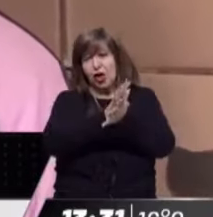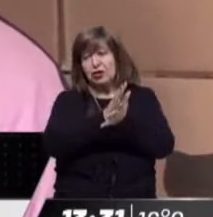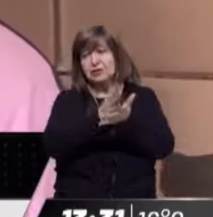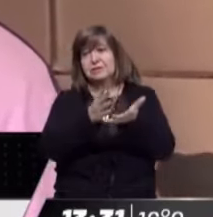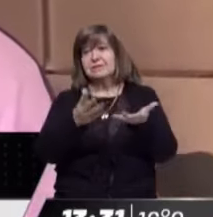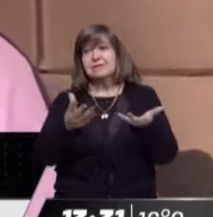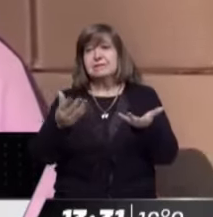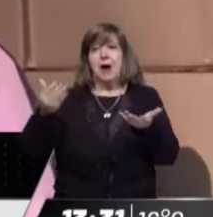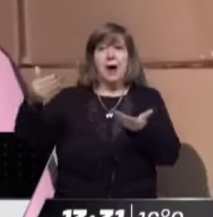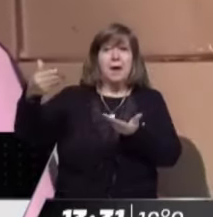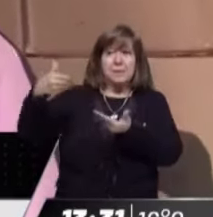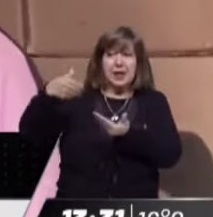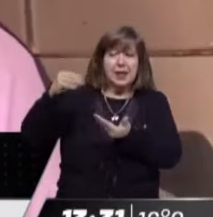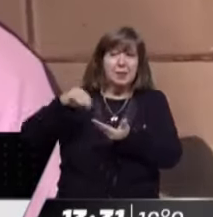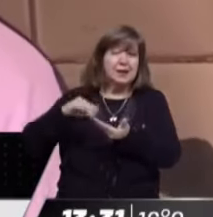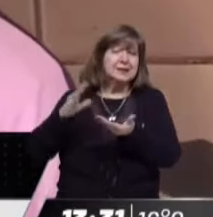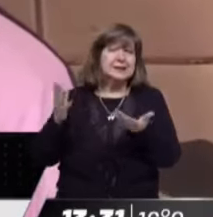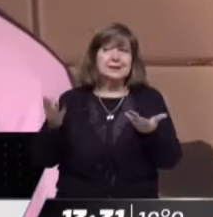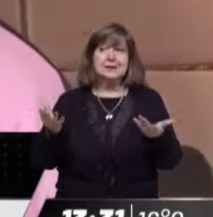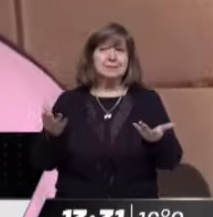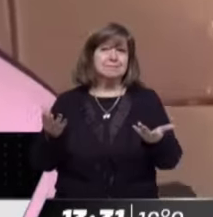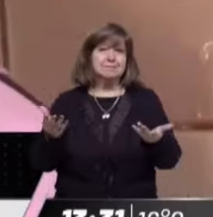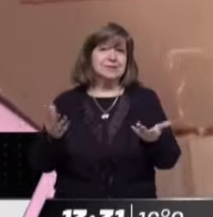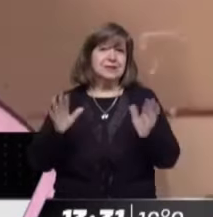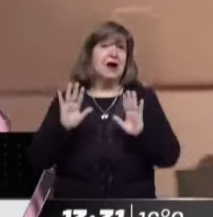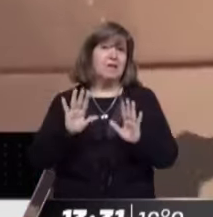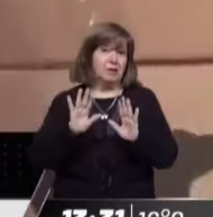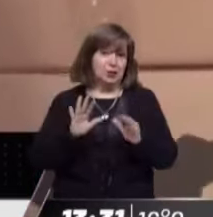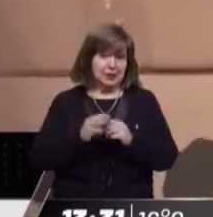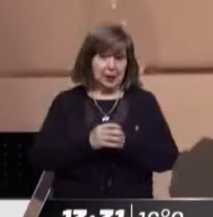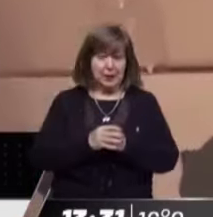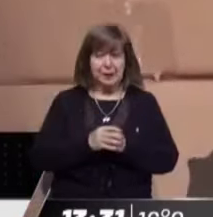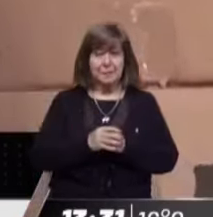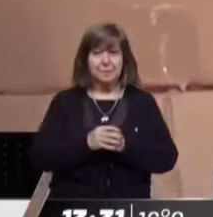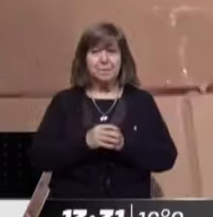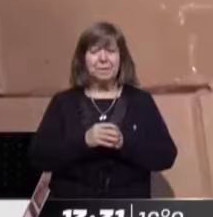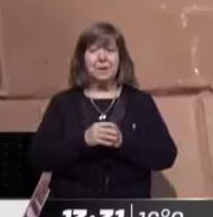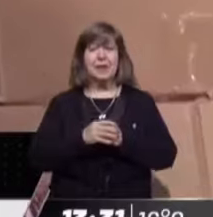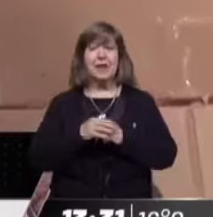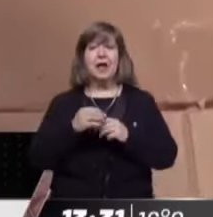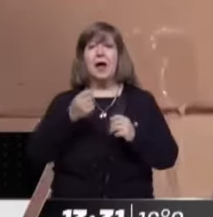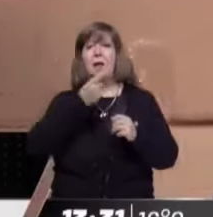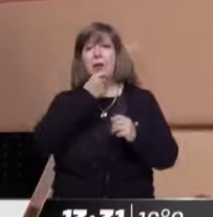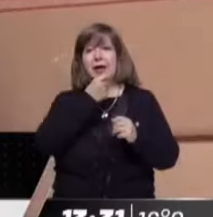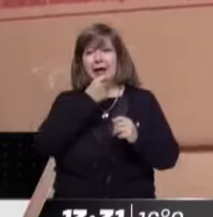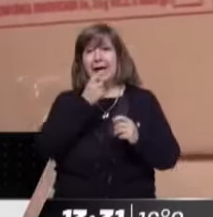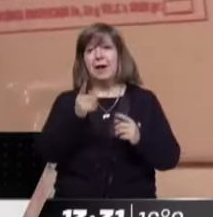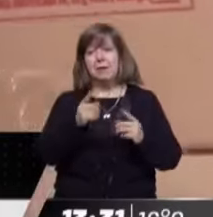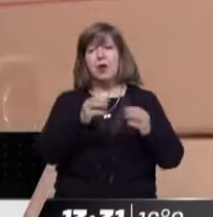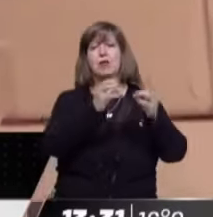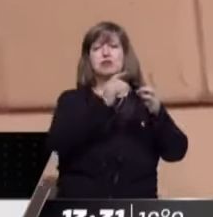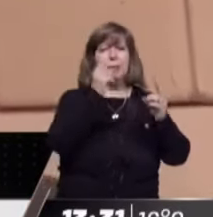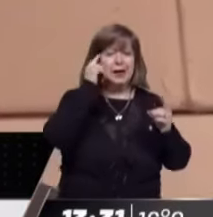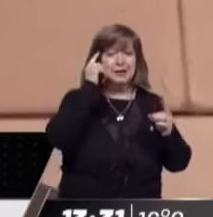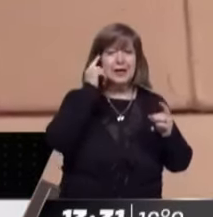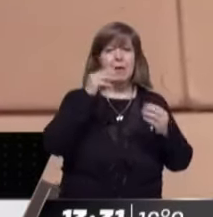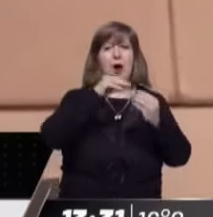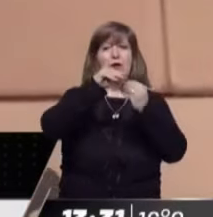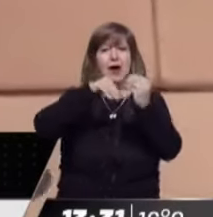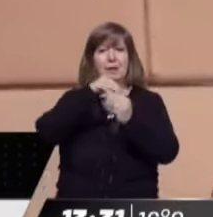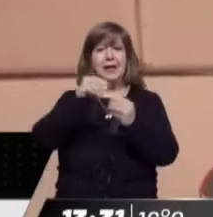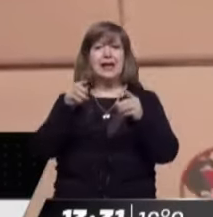analizar la posibilidad de que en caso de familias numerosas donde haya muchos niños entre un poquito menos Sí eso también lo hemos pensado por